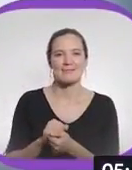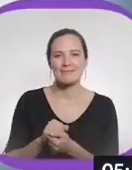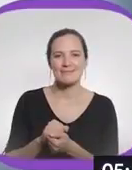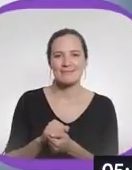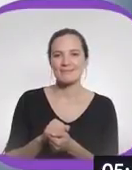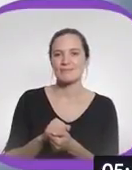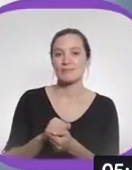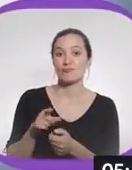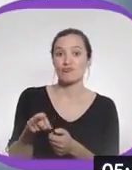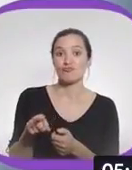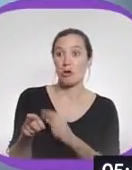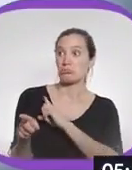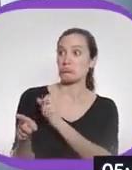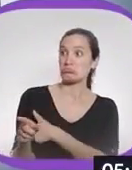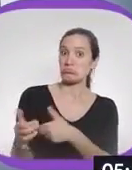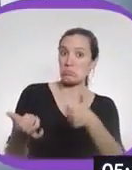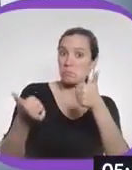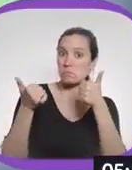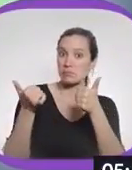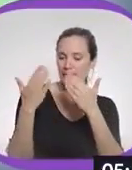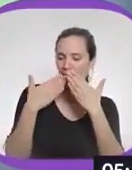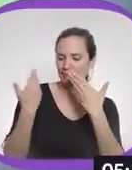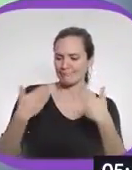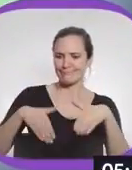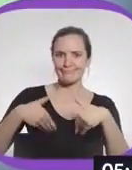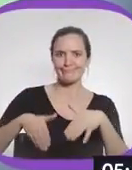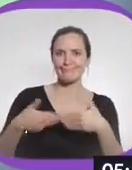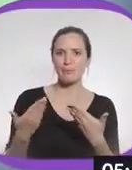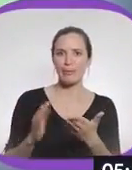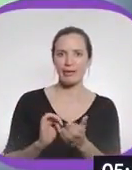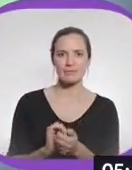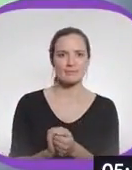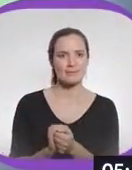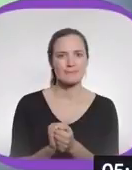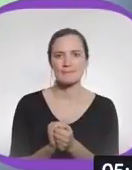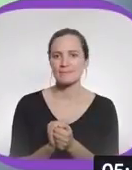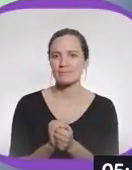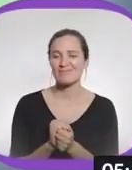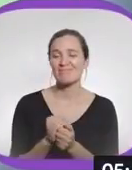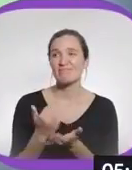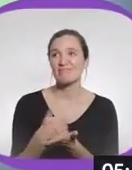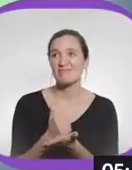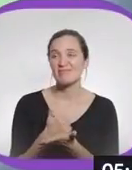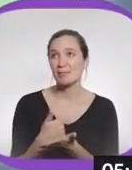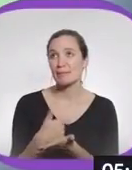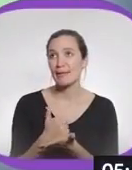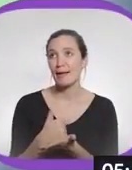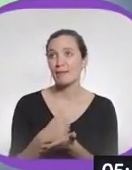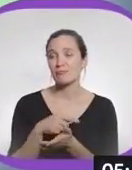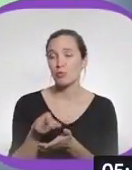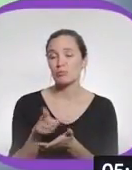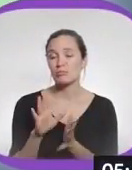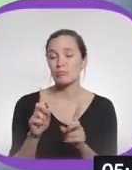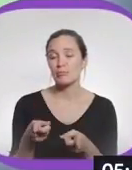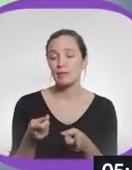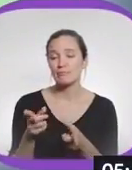que me lama a mí mismo? ¡Eres un héroe! ¡Puedes lamerte! De hecho, eso todavía no lo hemos hecho, Timmy. Es algo que esperaba poder hacer